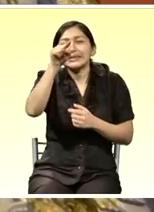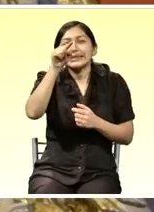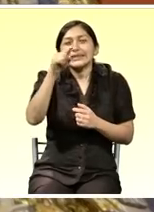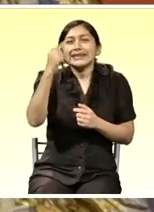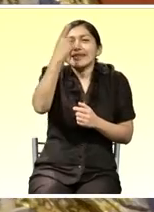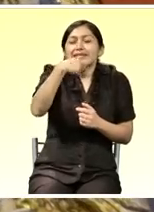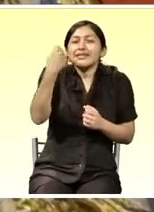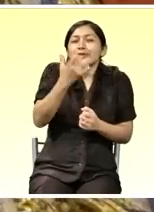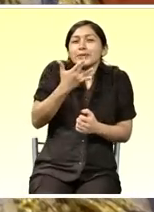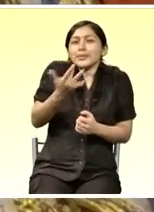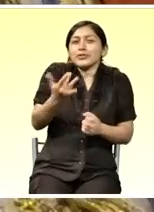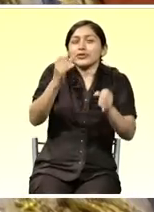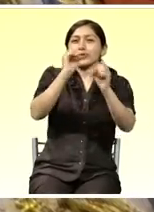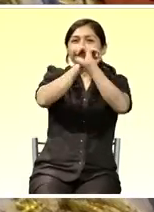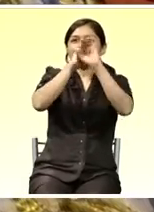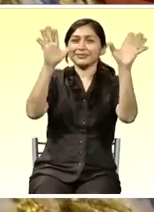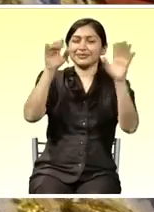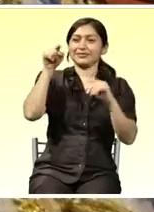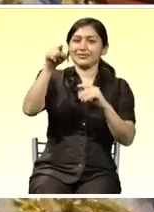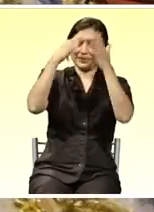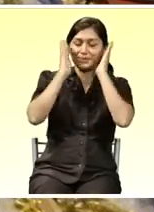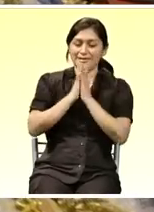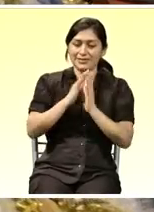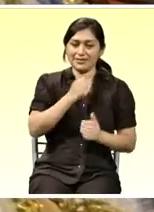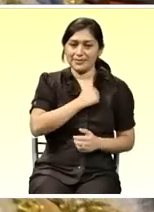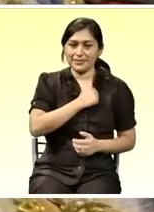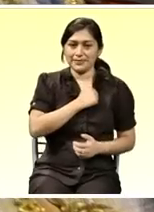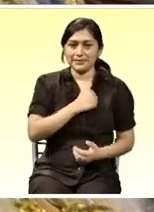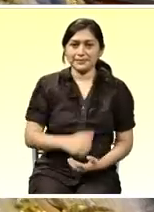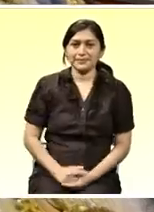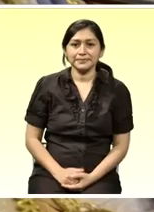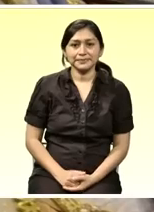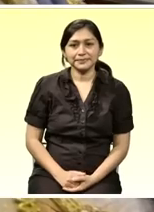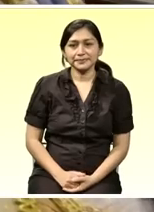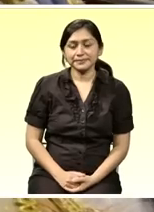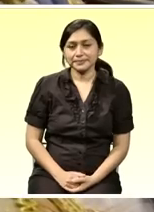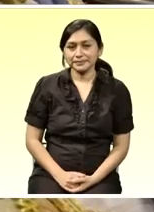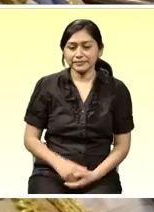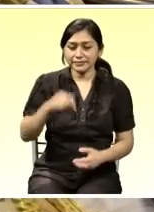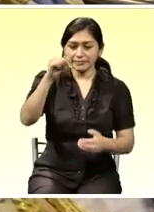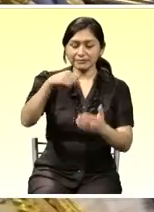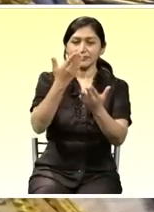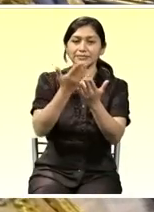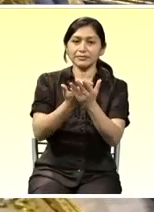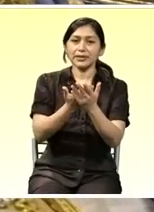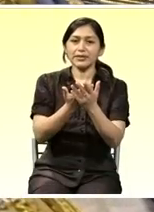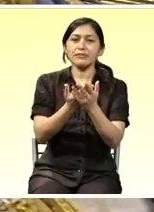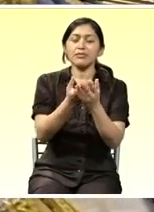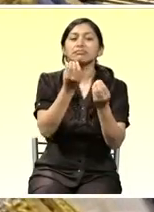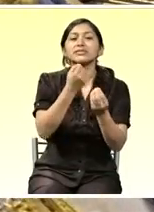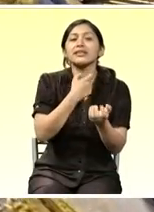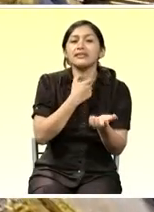la gloria. Amén. Se pedirá la gracia que se desea conseguir en